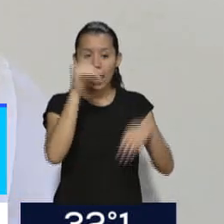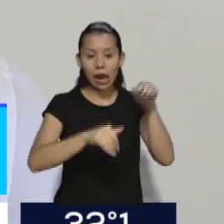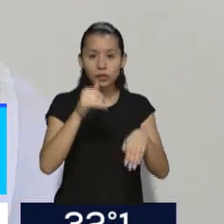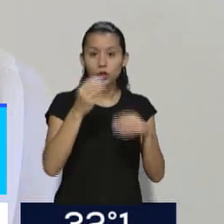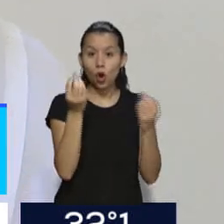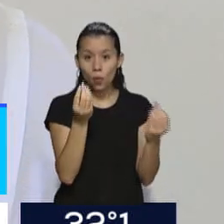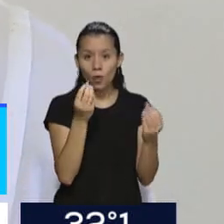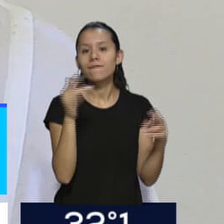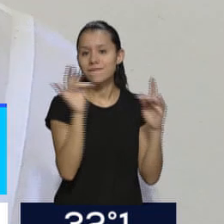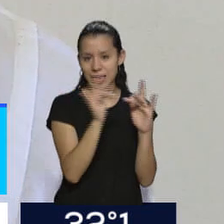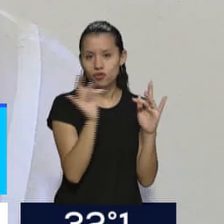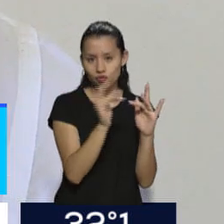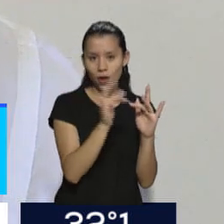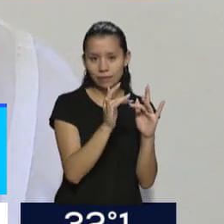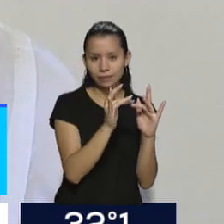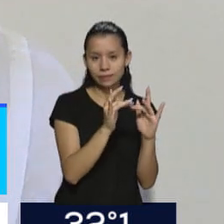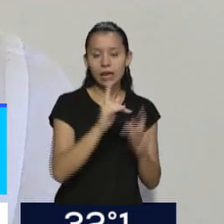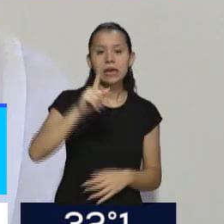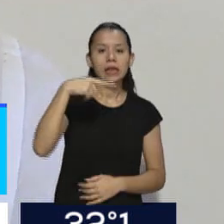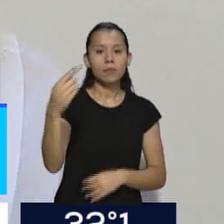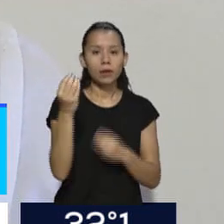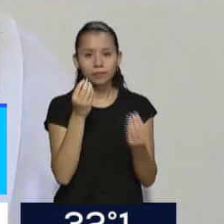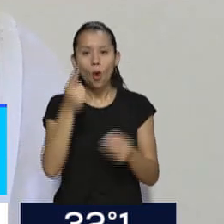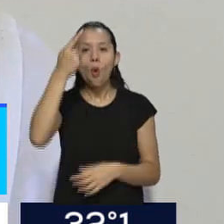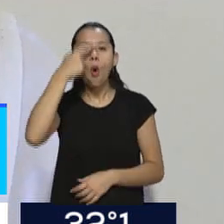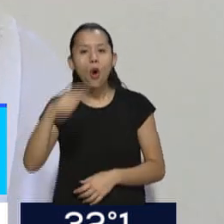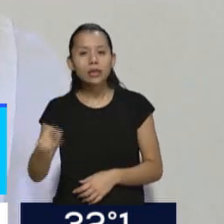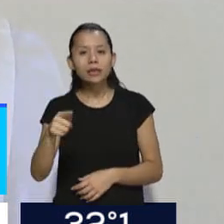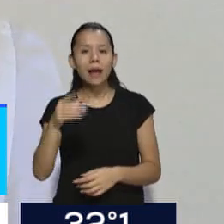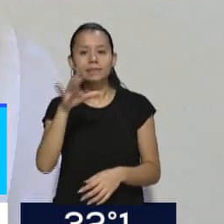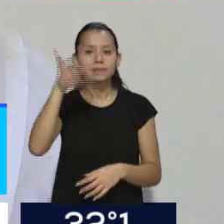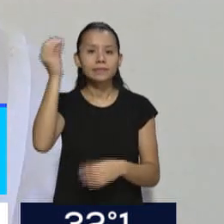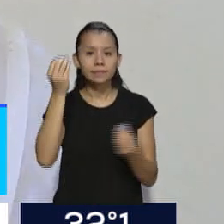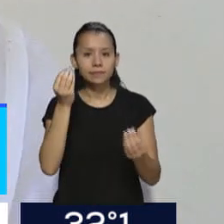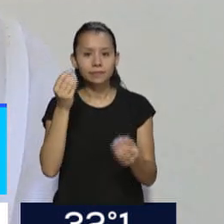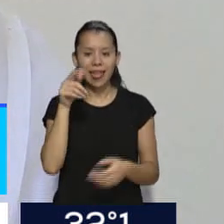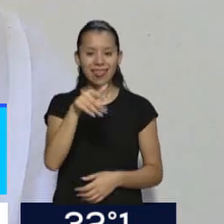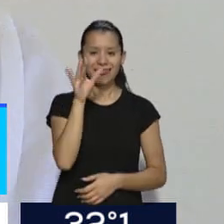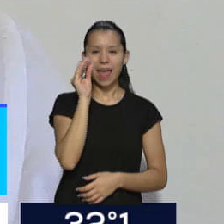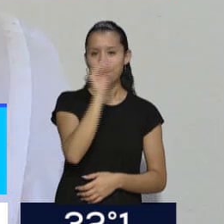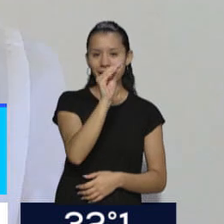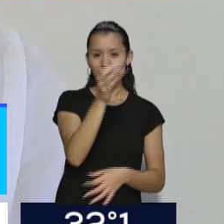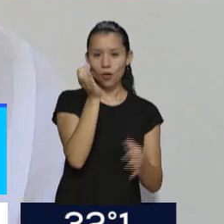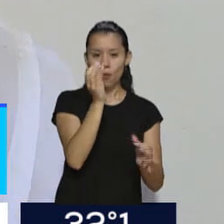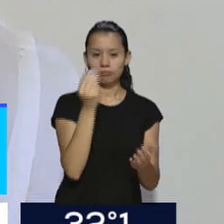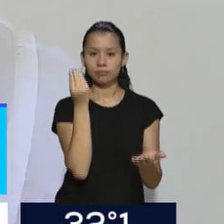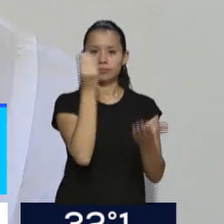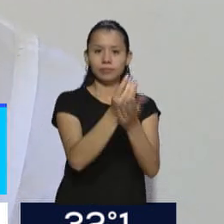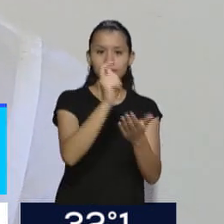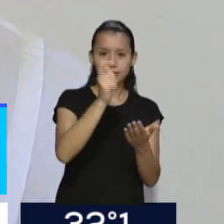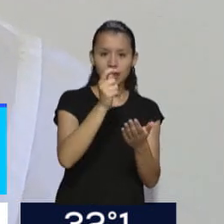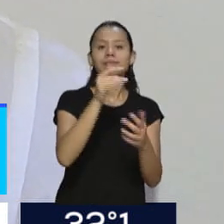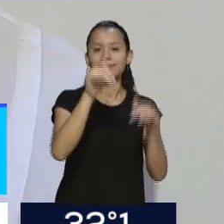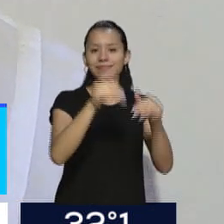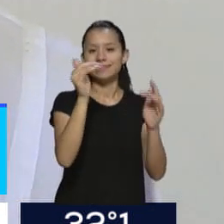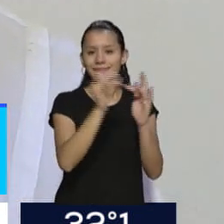manera virtual. Después se va a resolver la definición de la representante del departamento y todo eso se va a consolidar en